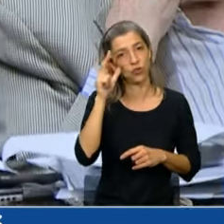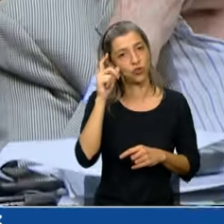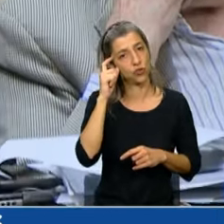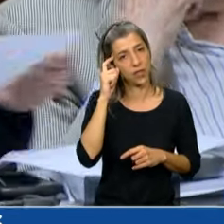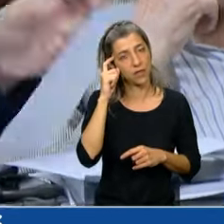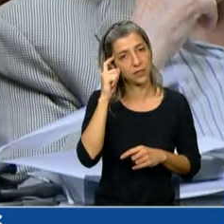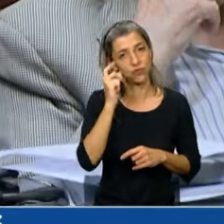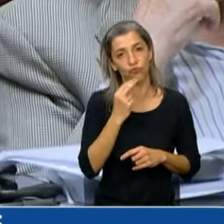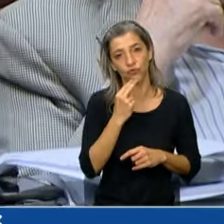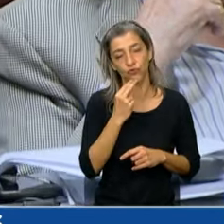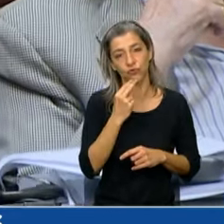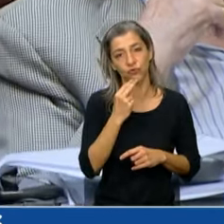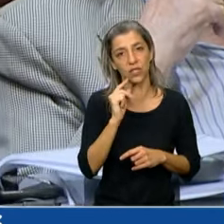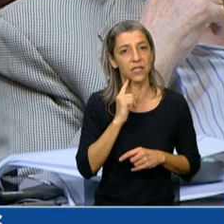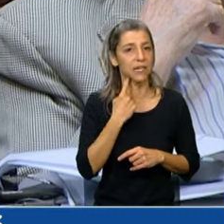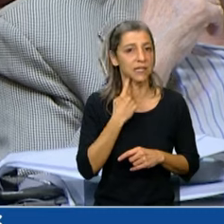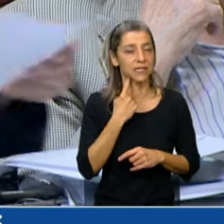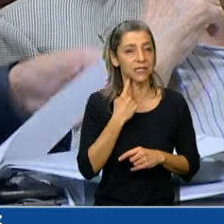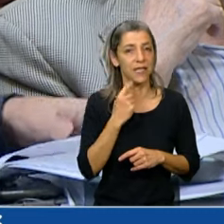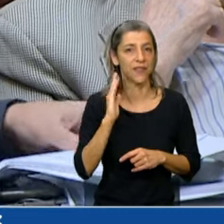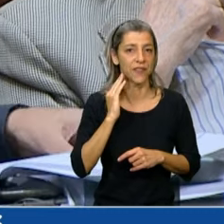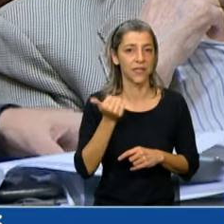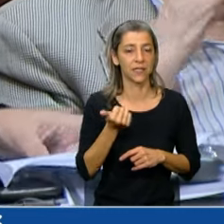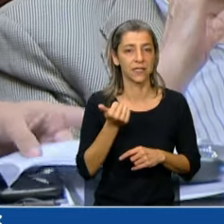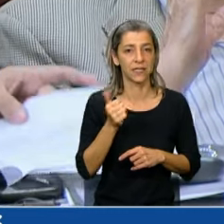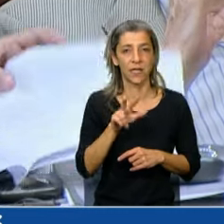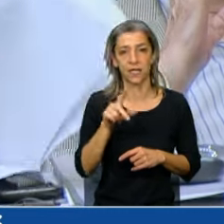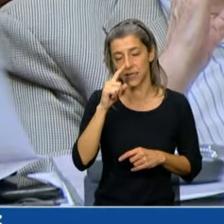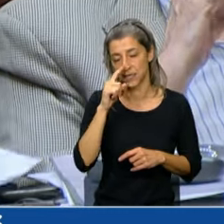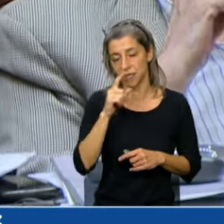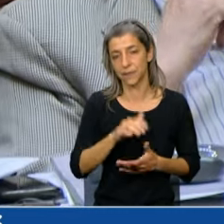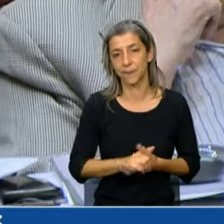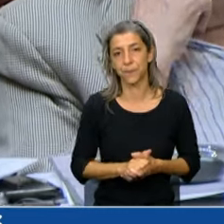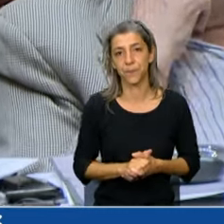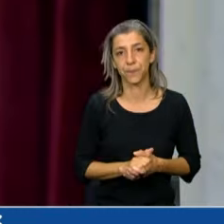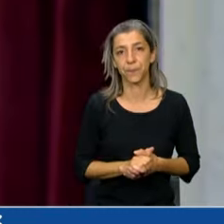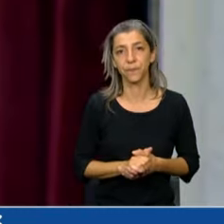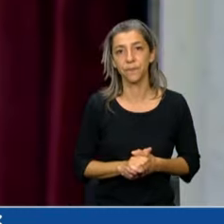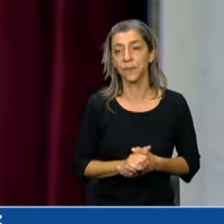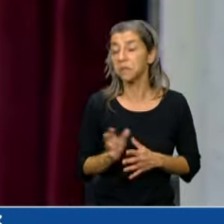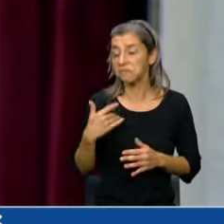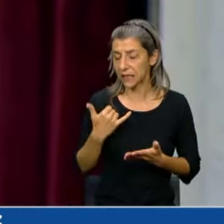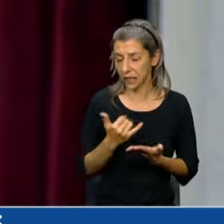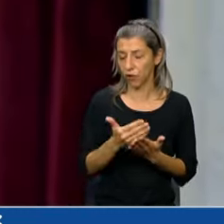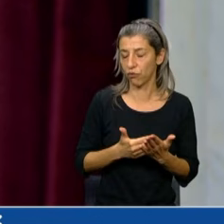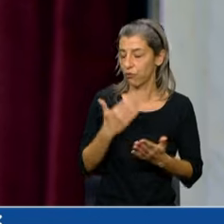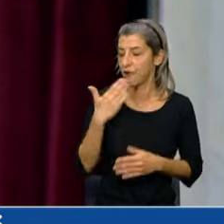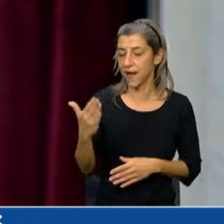10 11 13 16 y 37 los tengo Bueno